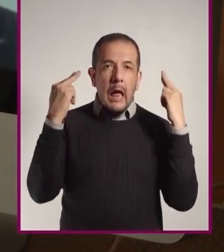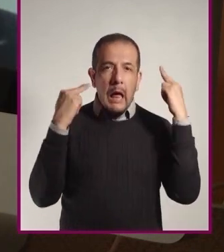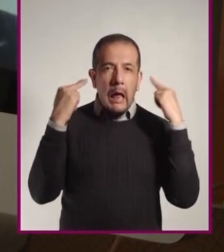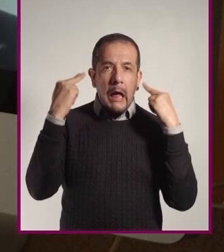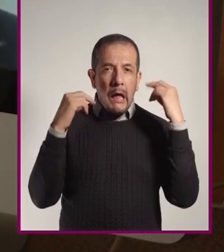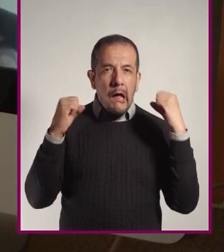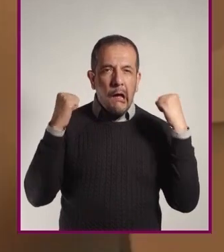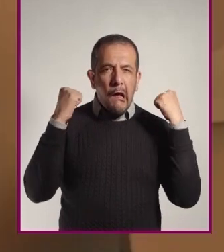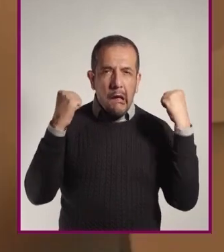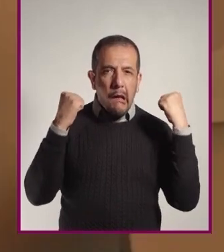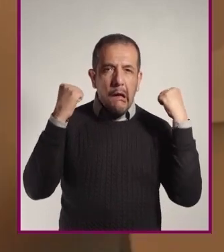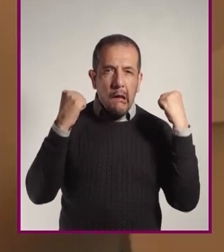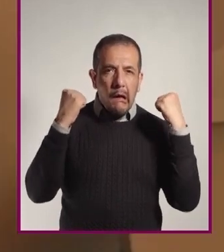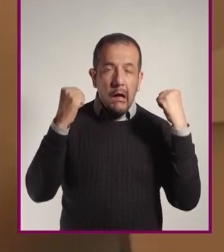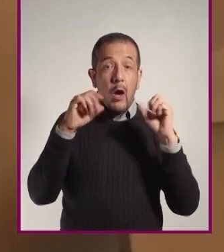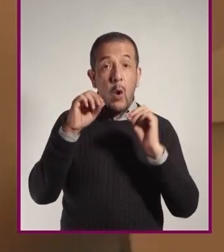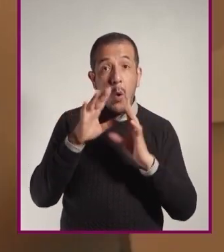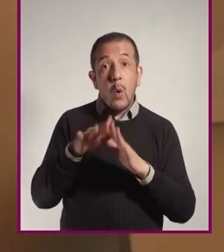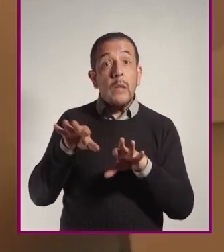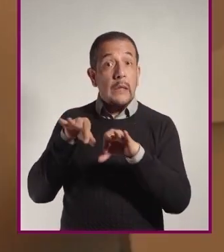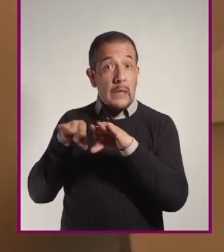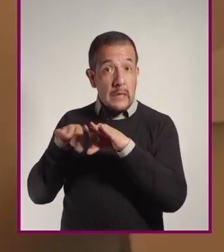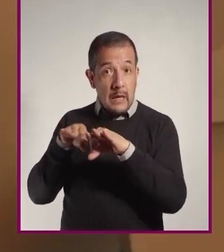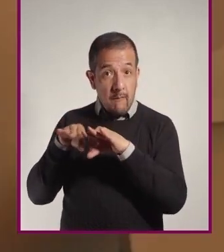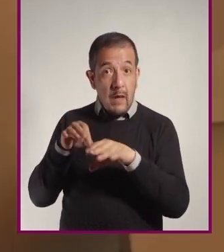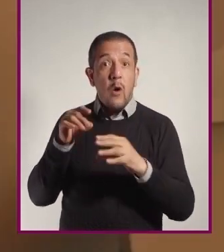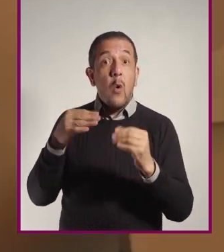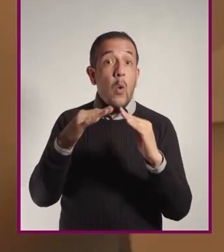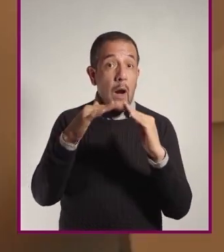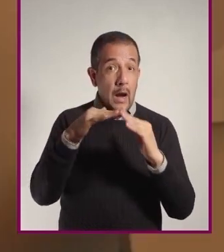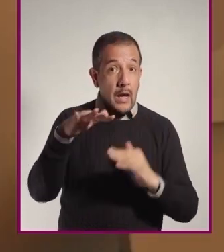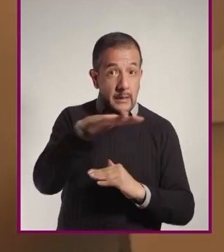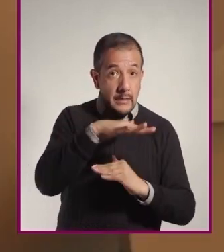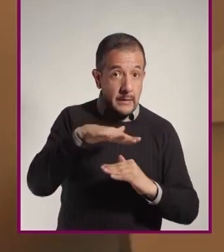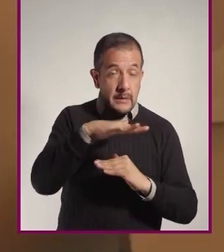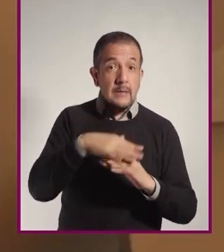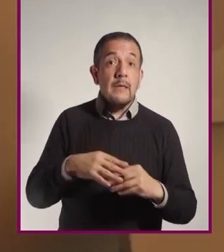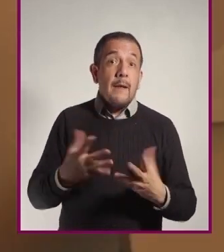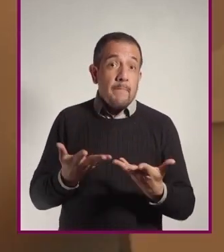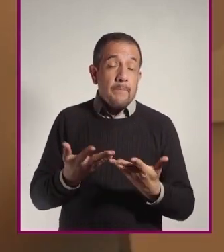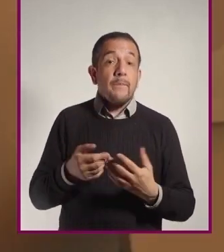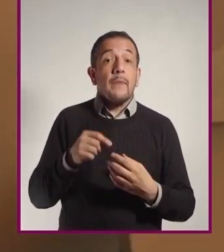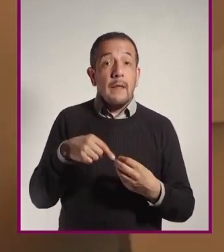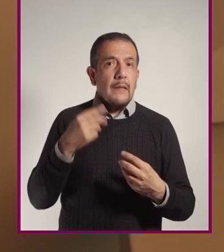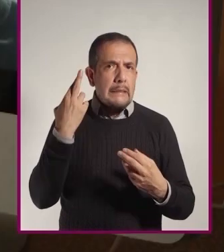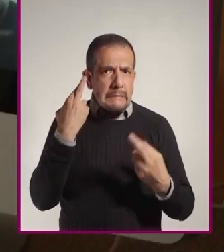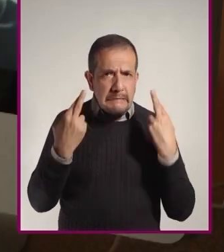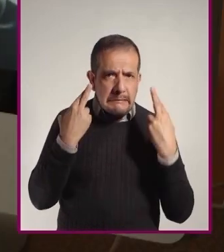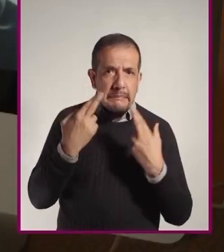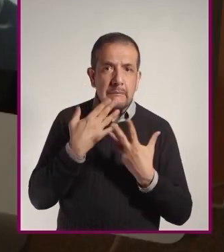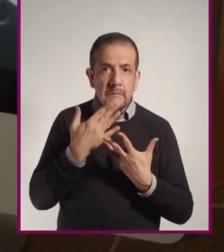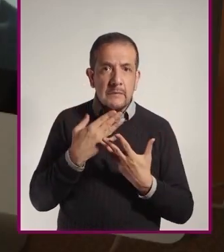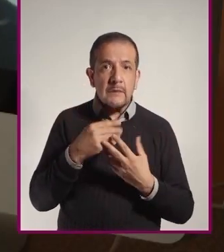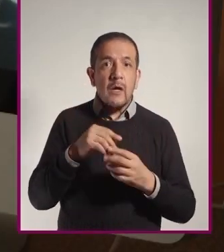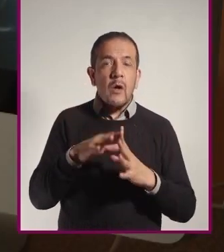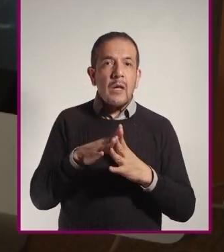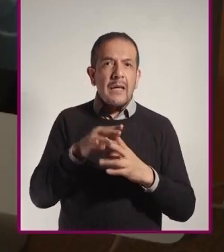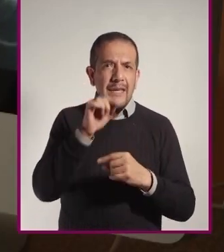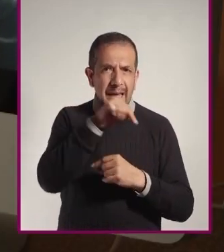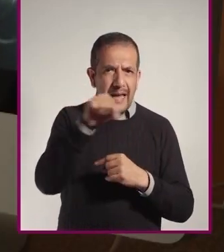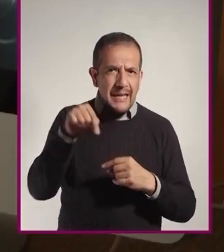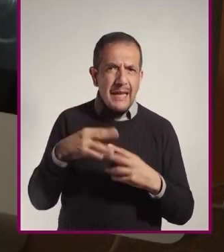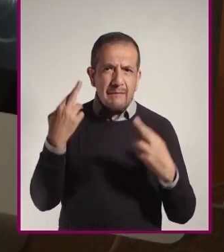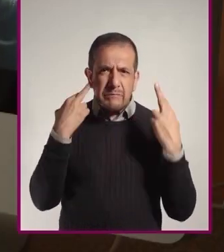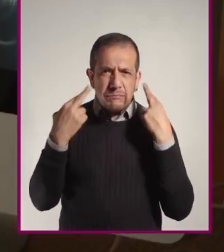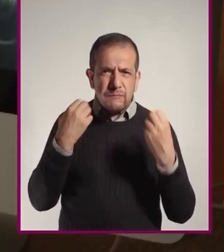volúmenes muy altos o estás expuesto por cuestiones de donde vives o de trabajo, con situaciones